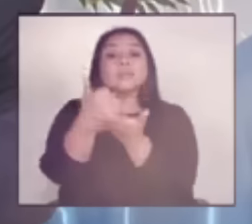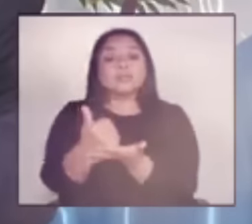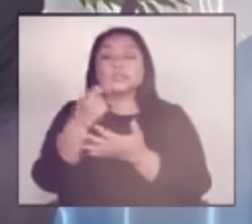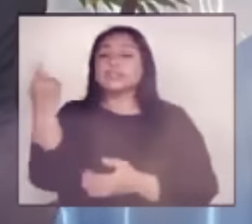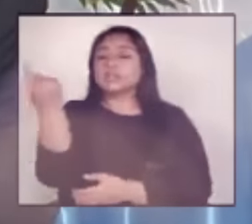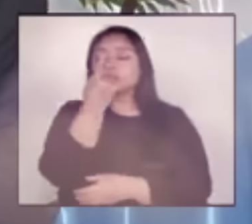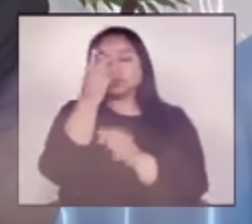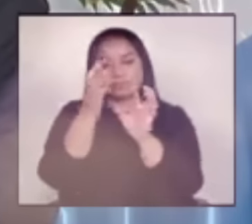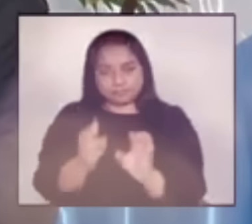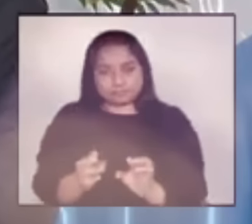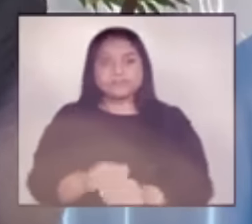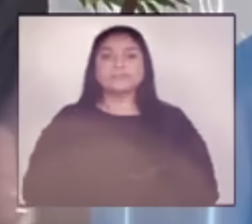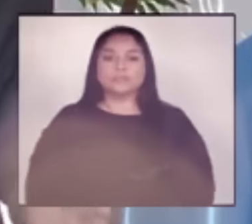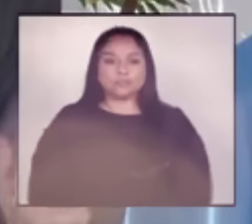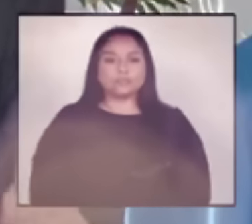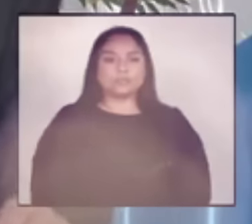la población.